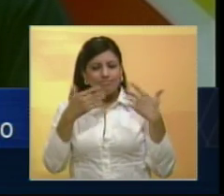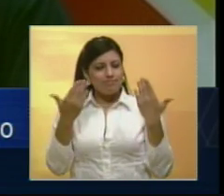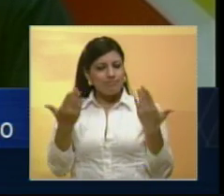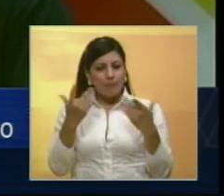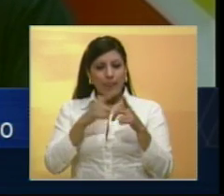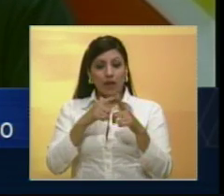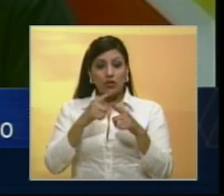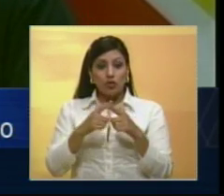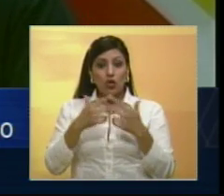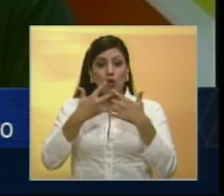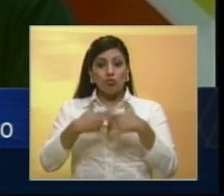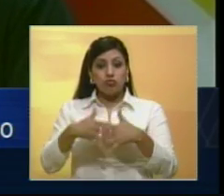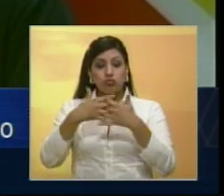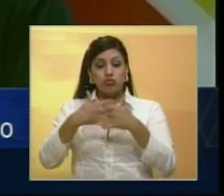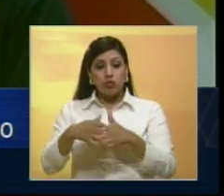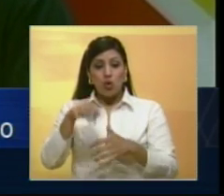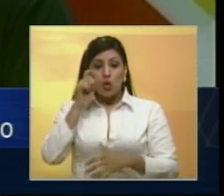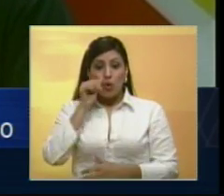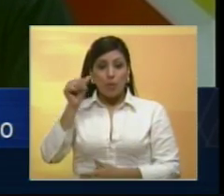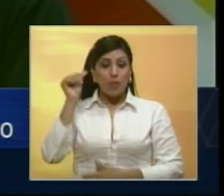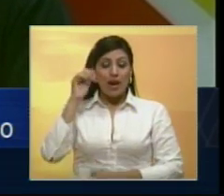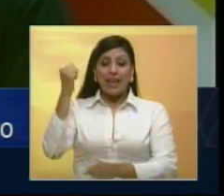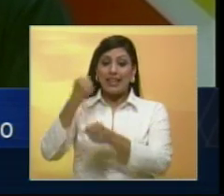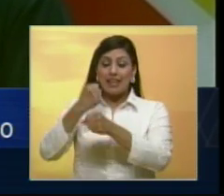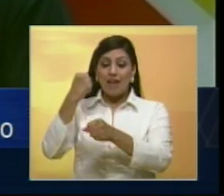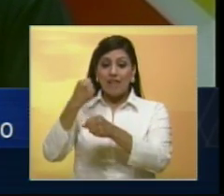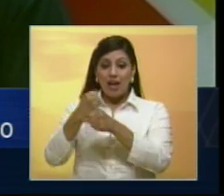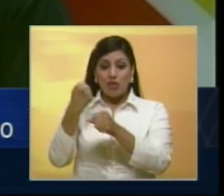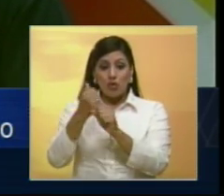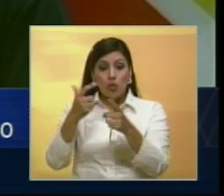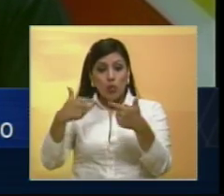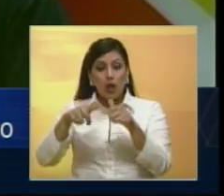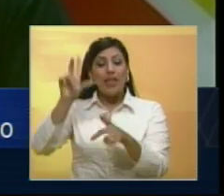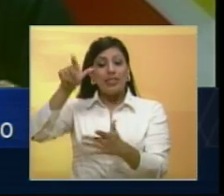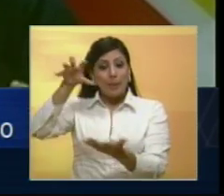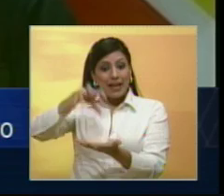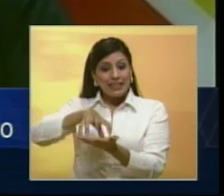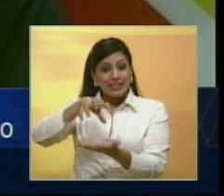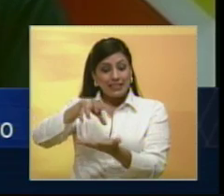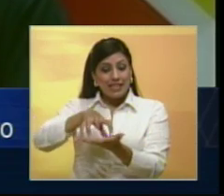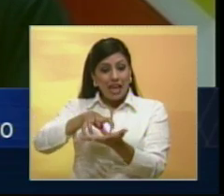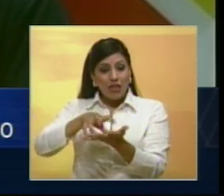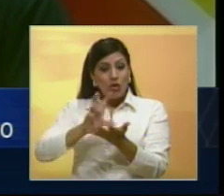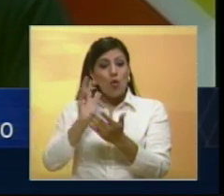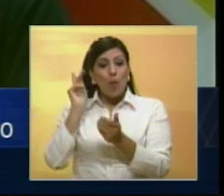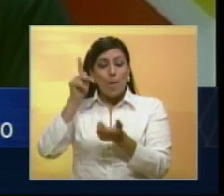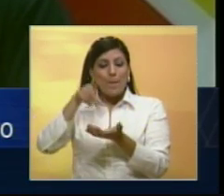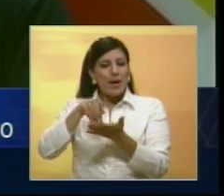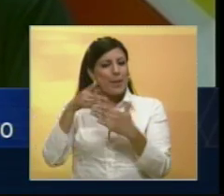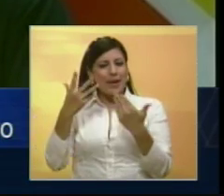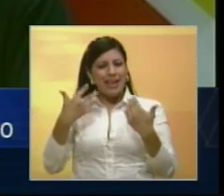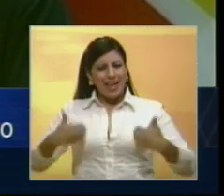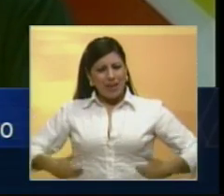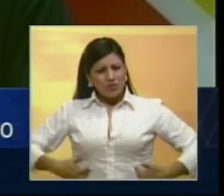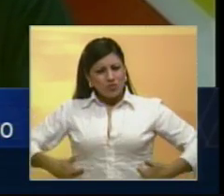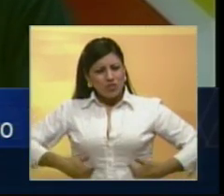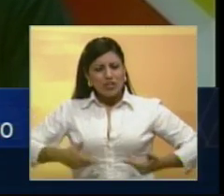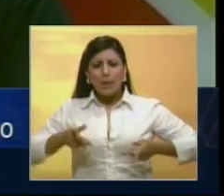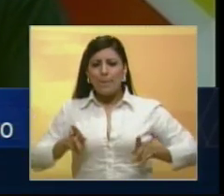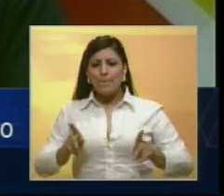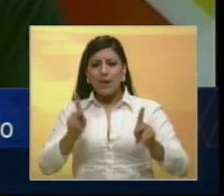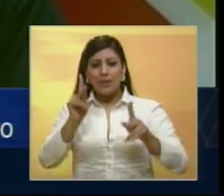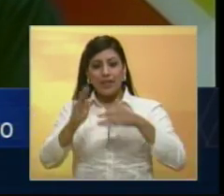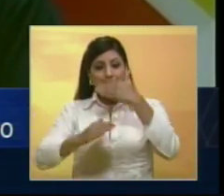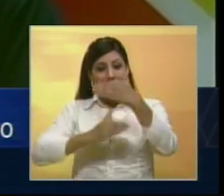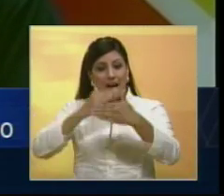a los productores, a las productoras, a los trabajadores y trabajadoras y al Estado concurrir en un esfuerzo sinérgico que nos permita